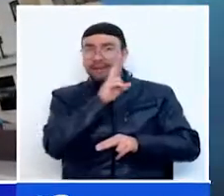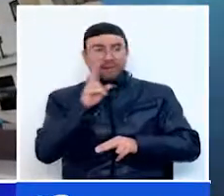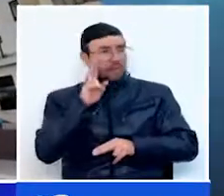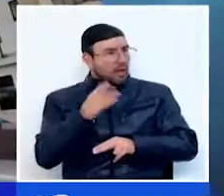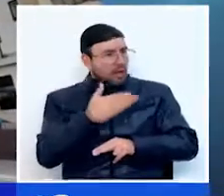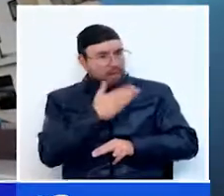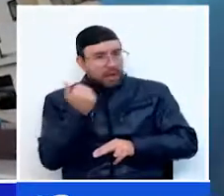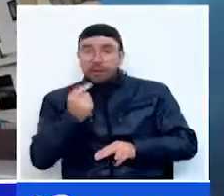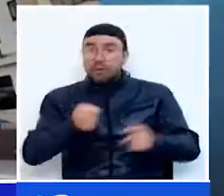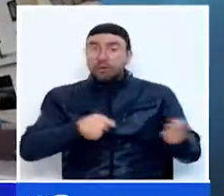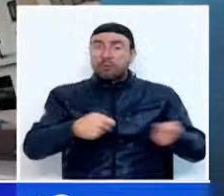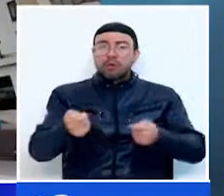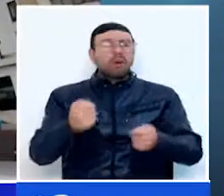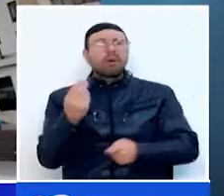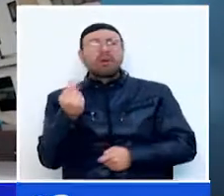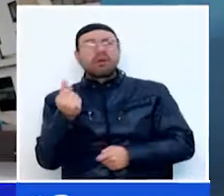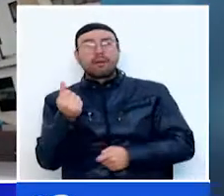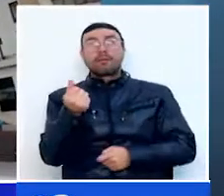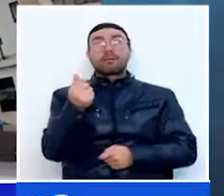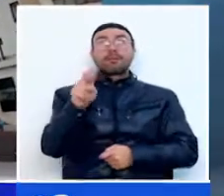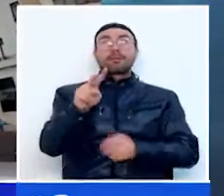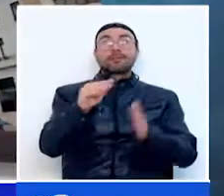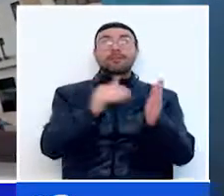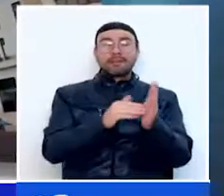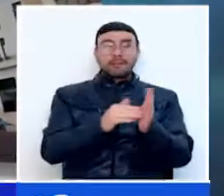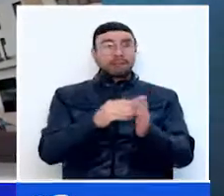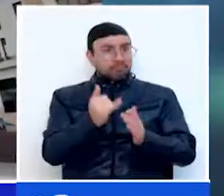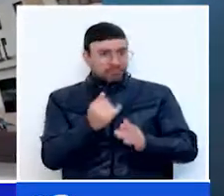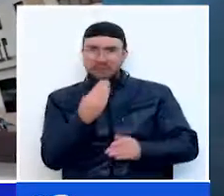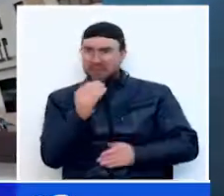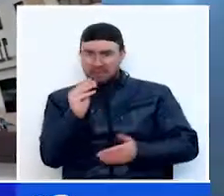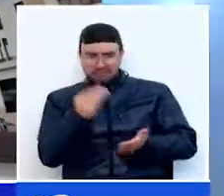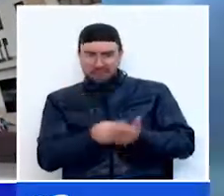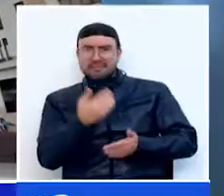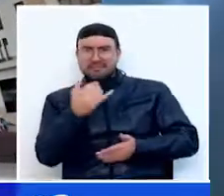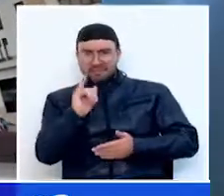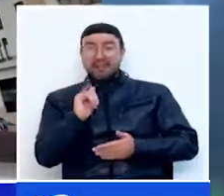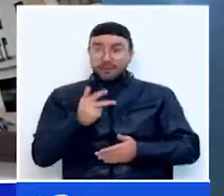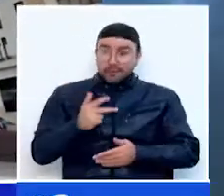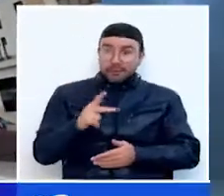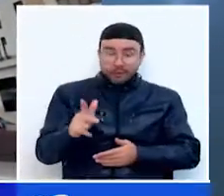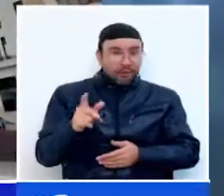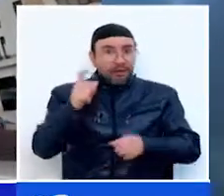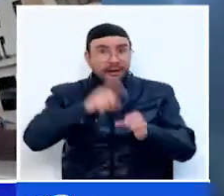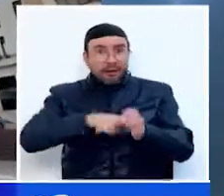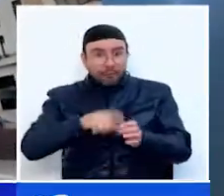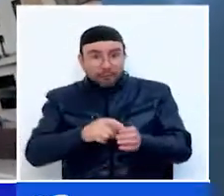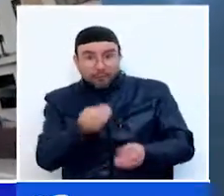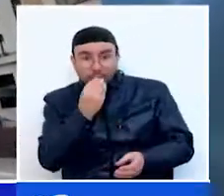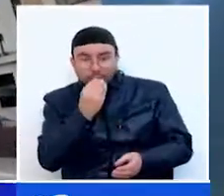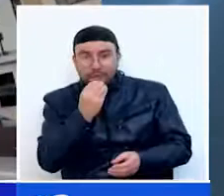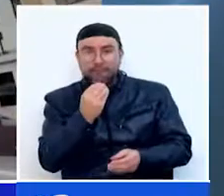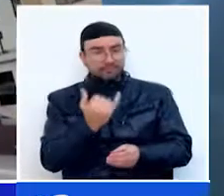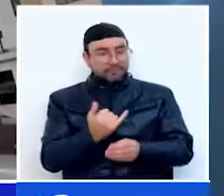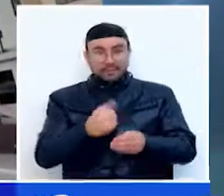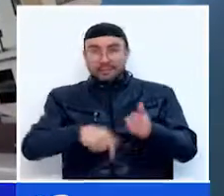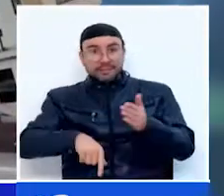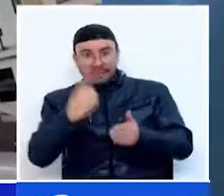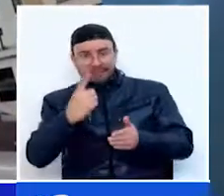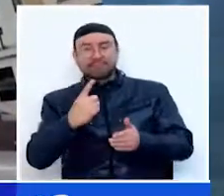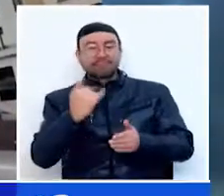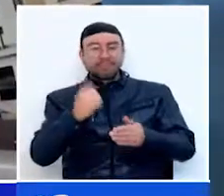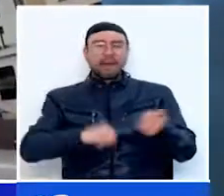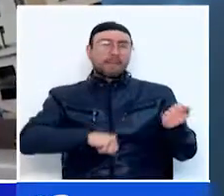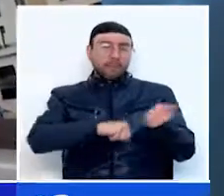menús a solo 12,000 pesos domicilio incluido, para que se meta a la página y dé su comida y de una vez